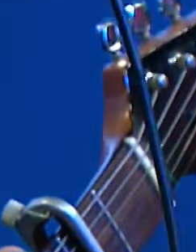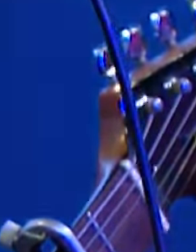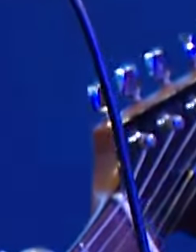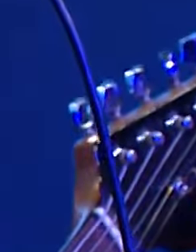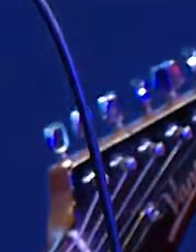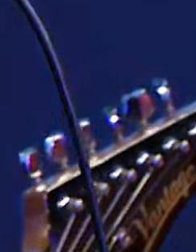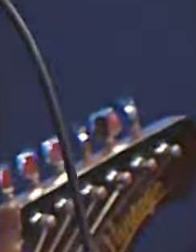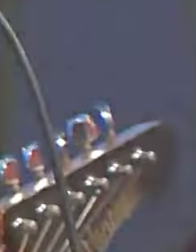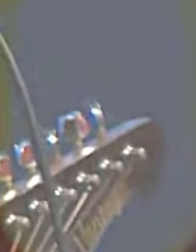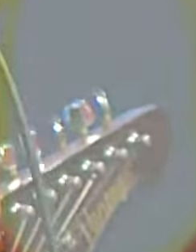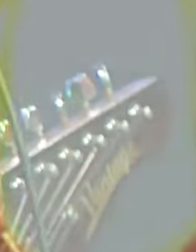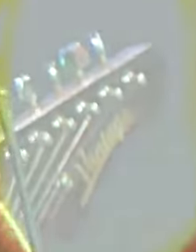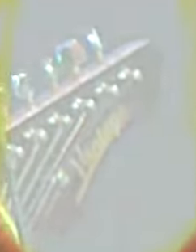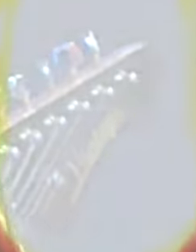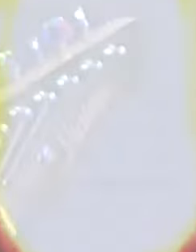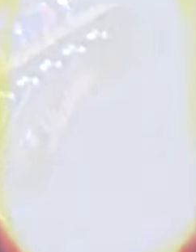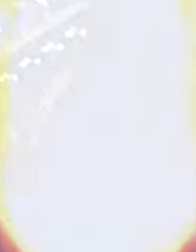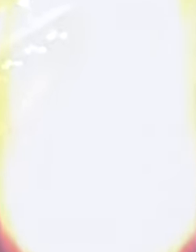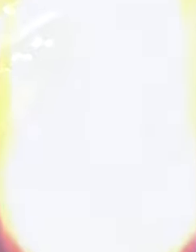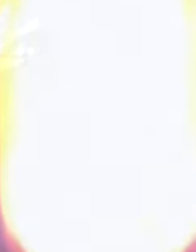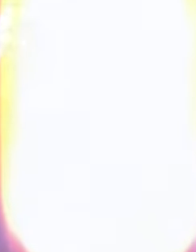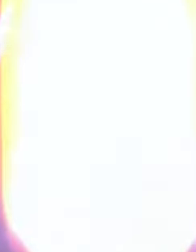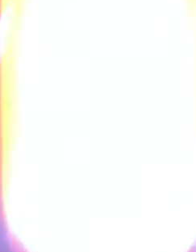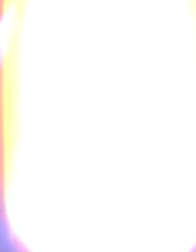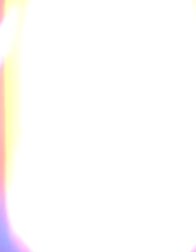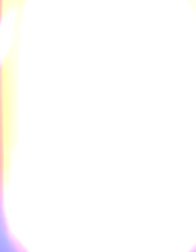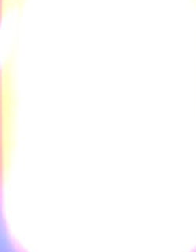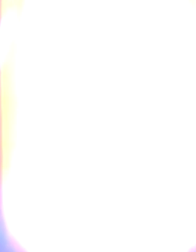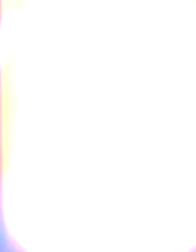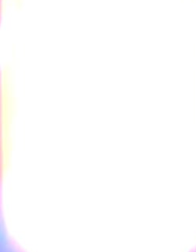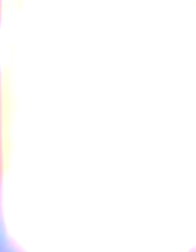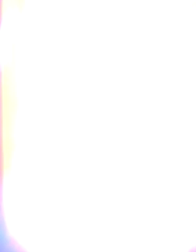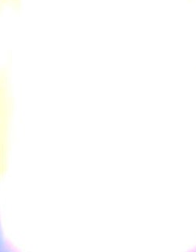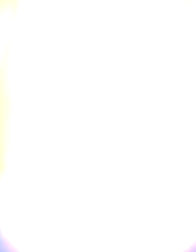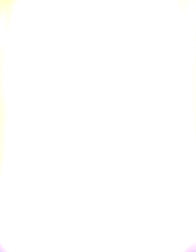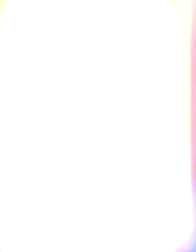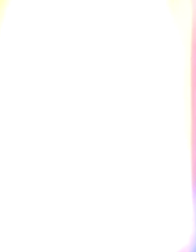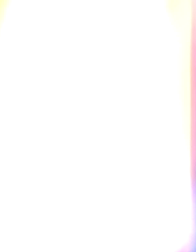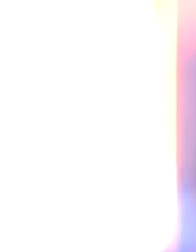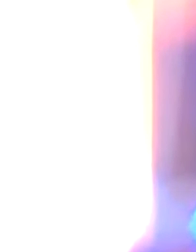No dije nada,